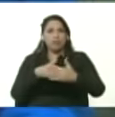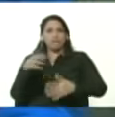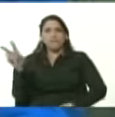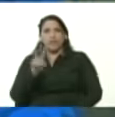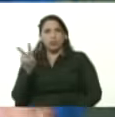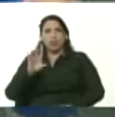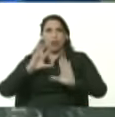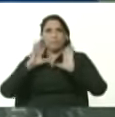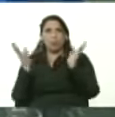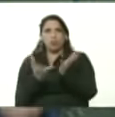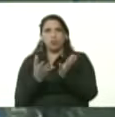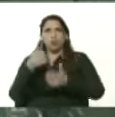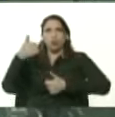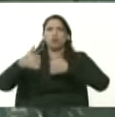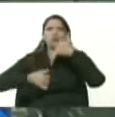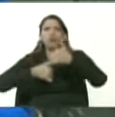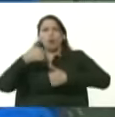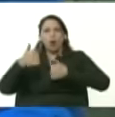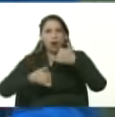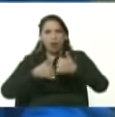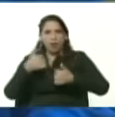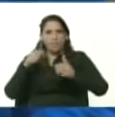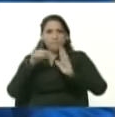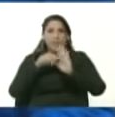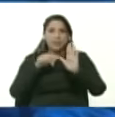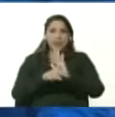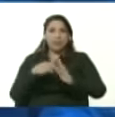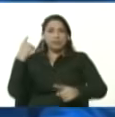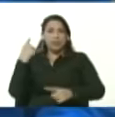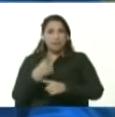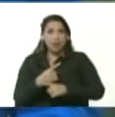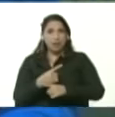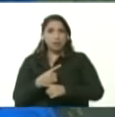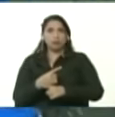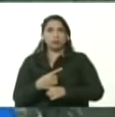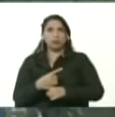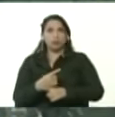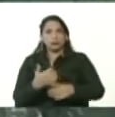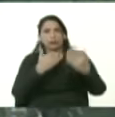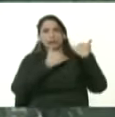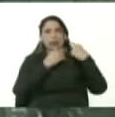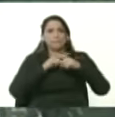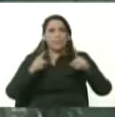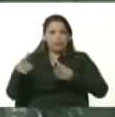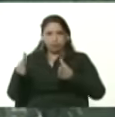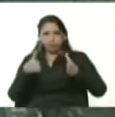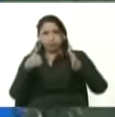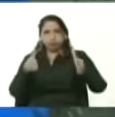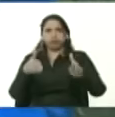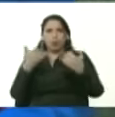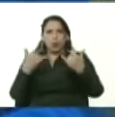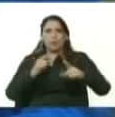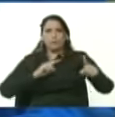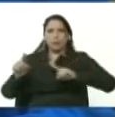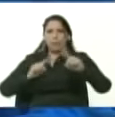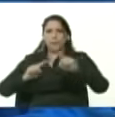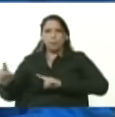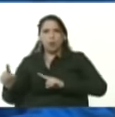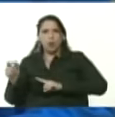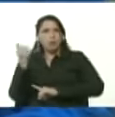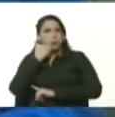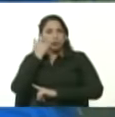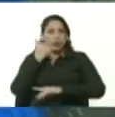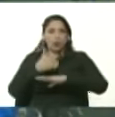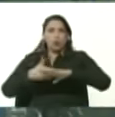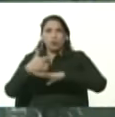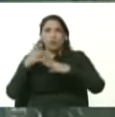mundo. ¿Cuáles son las medidas que debemos encauzar para encarrilar la actuación desmedida y abusiva del